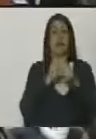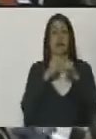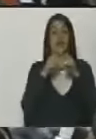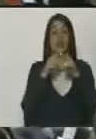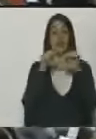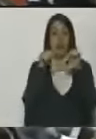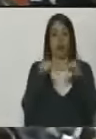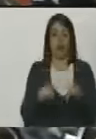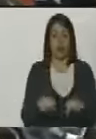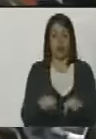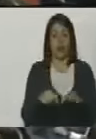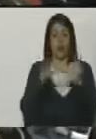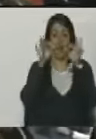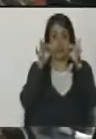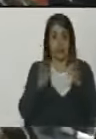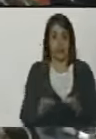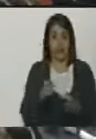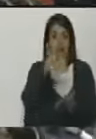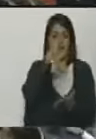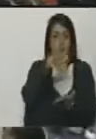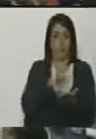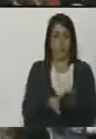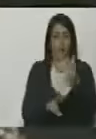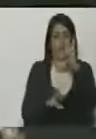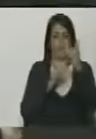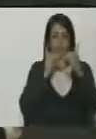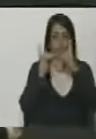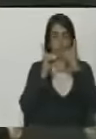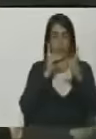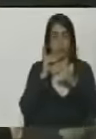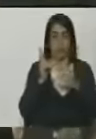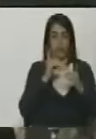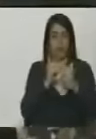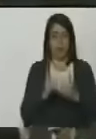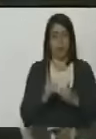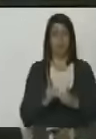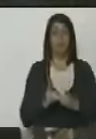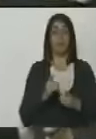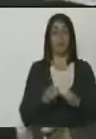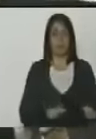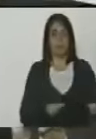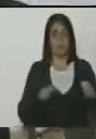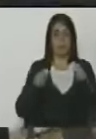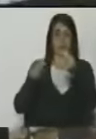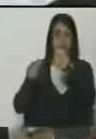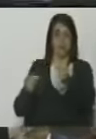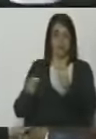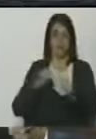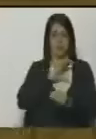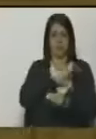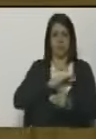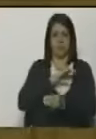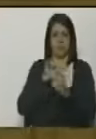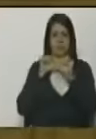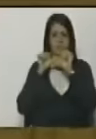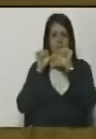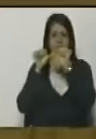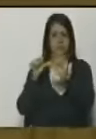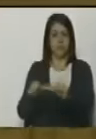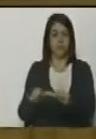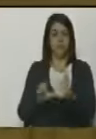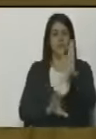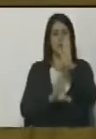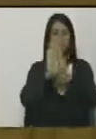consecuencia, se declara aprobada en primera discusión y se remite a la Comisión Permanente